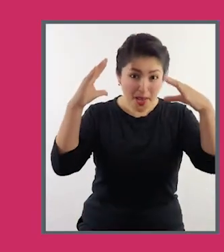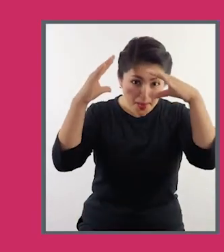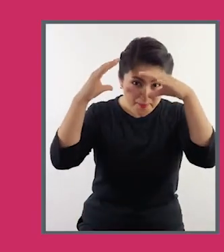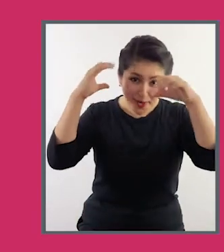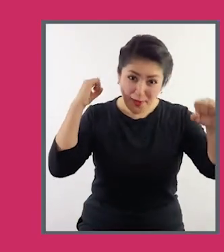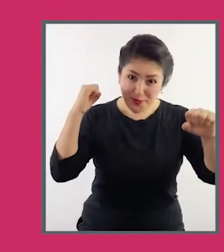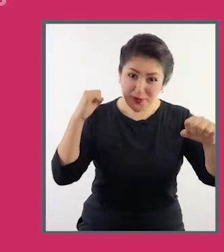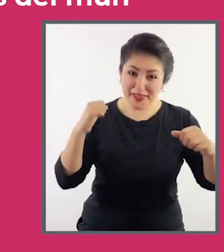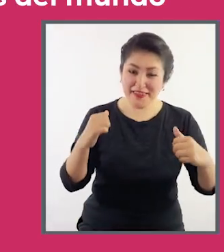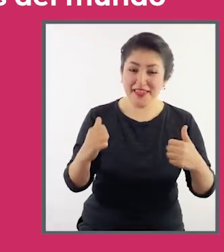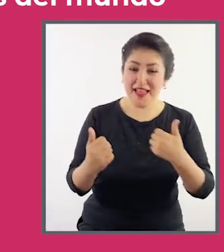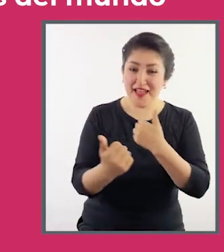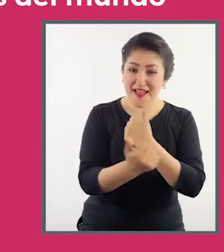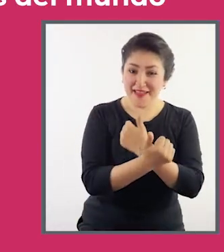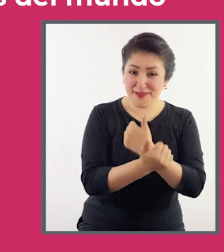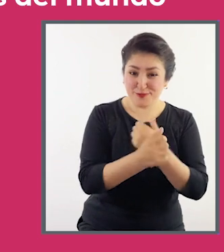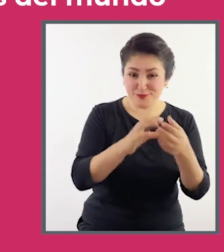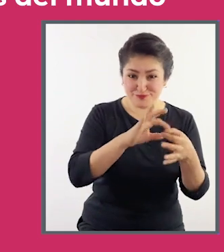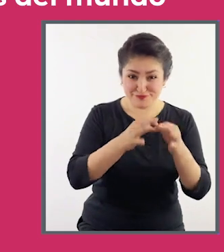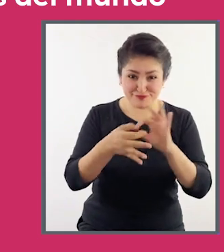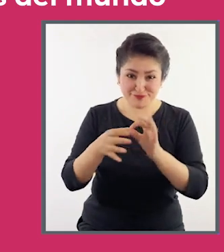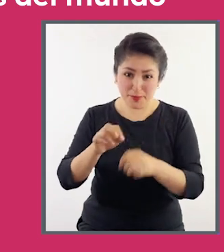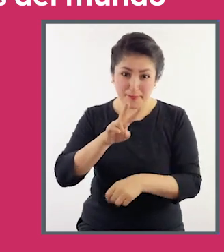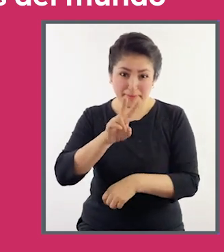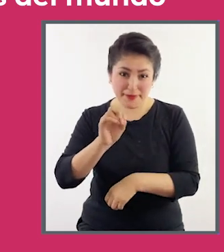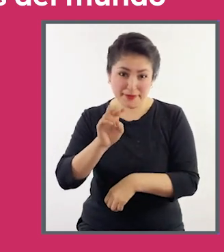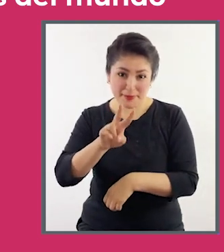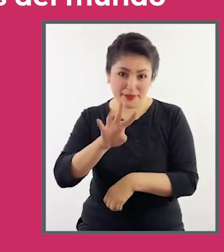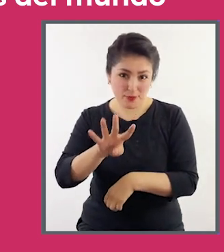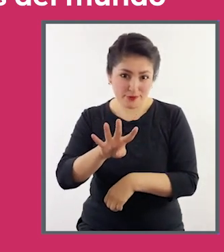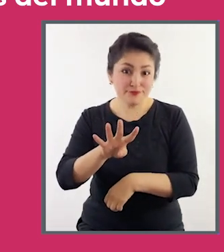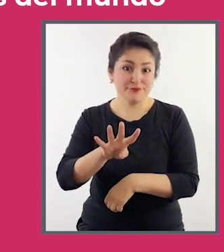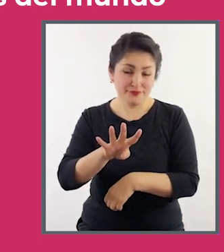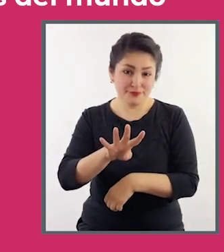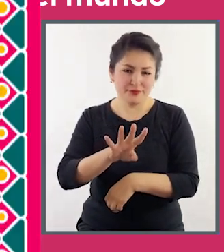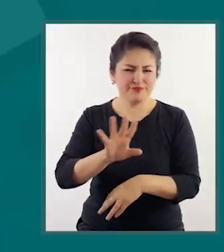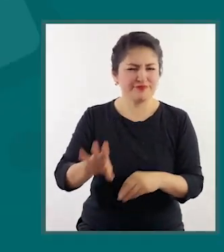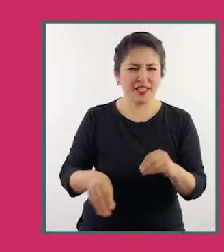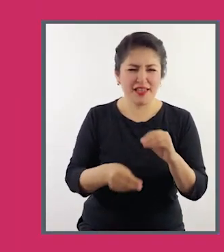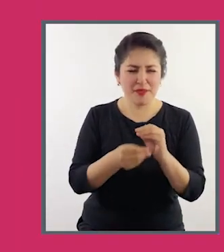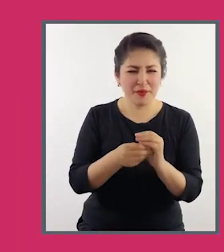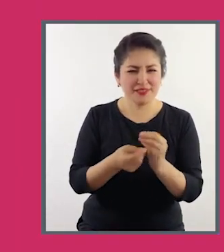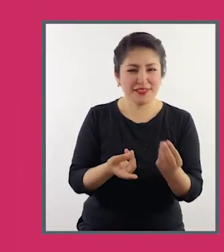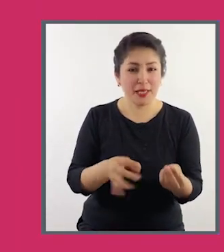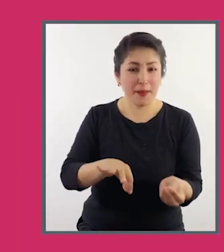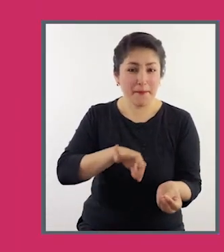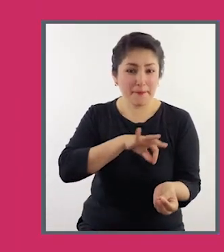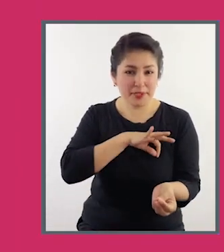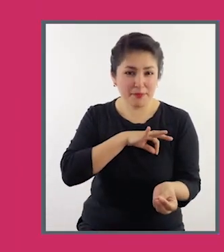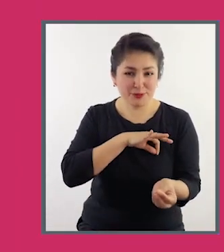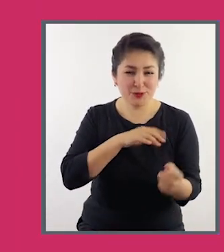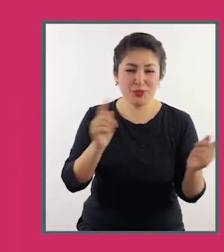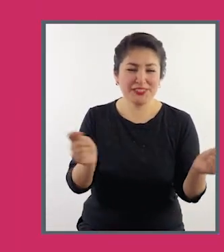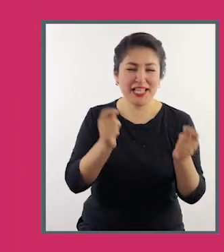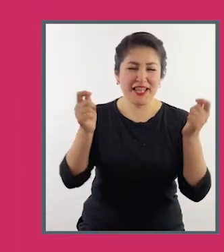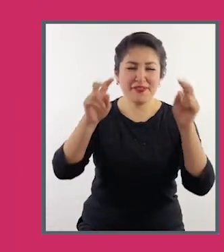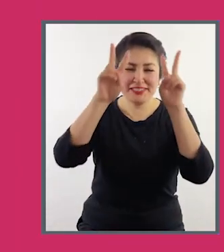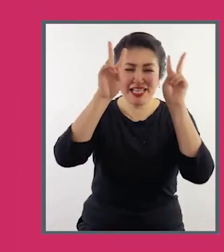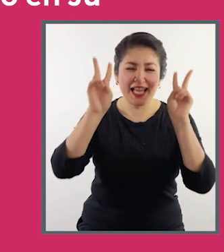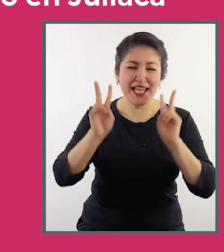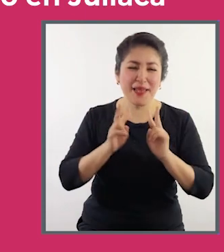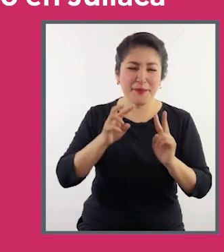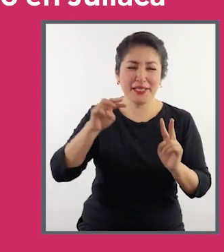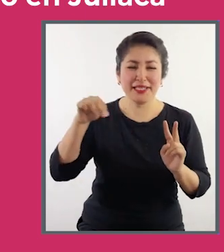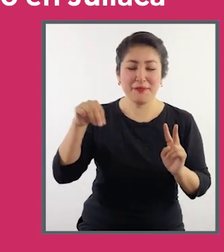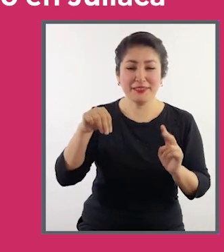Regresamos con los embajadores de los Juegos Bolivarianos Ayacucho 2024. Además, todo sobre la premiación de la